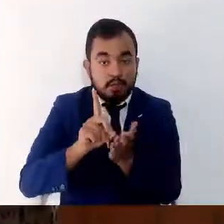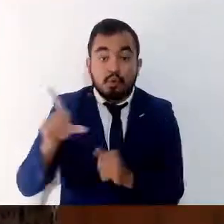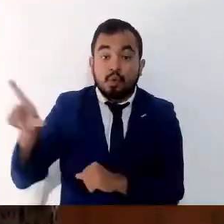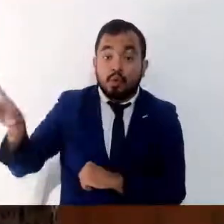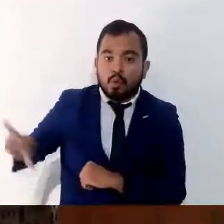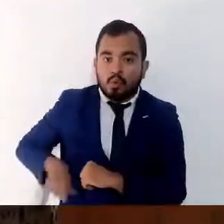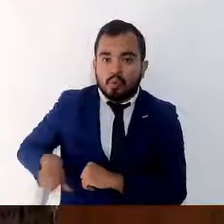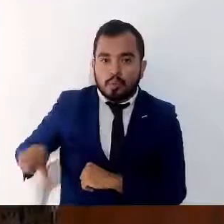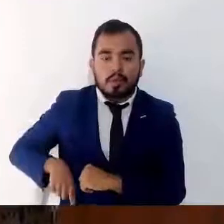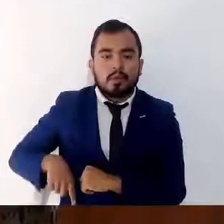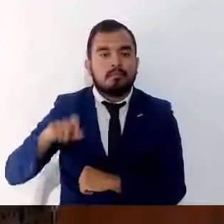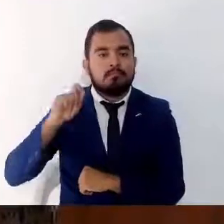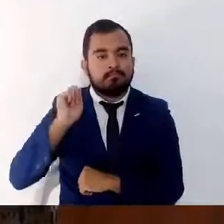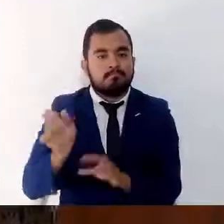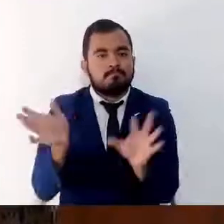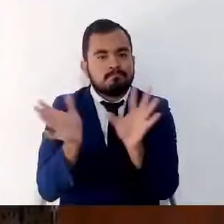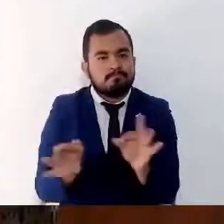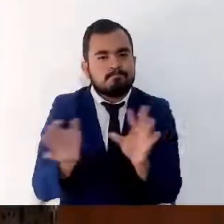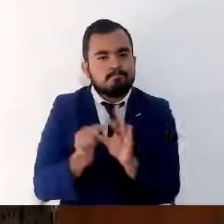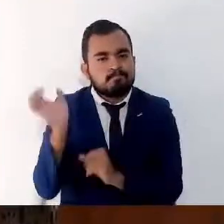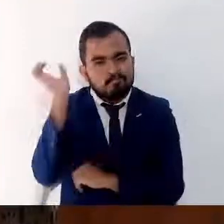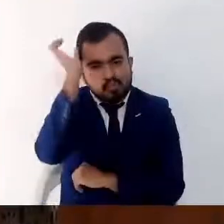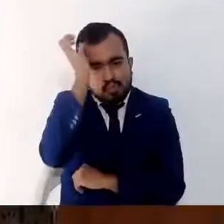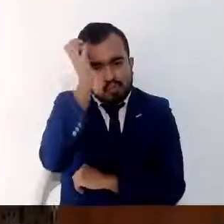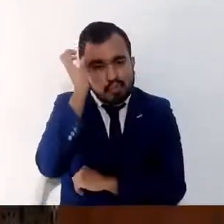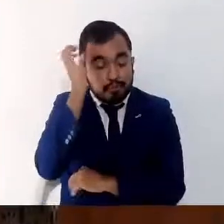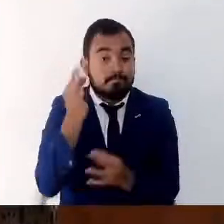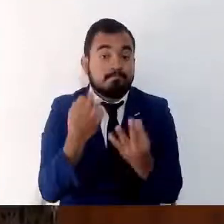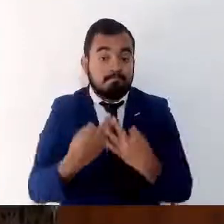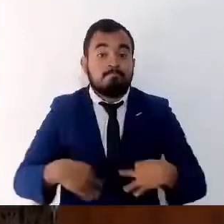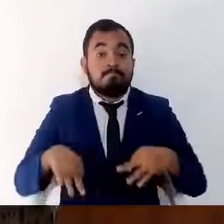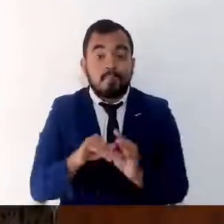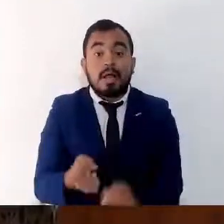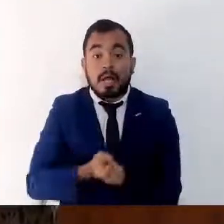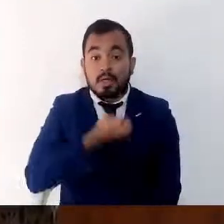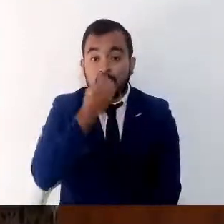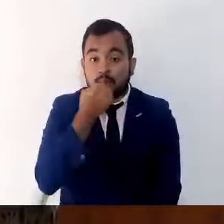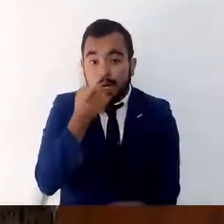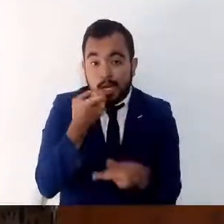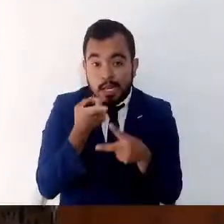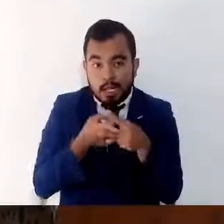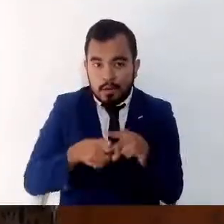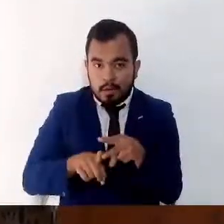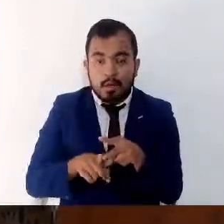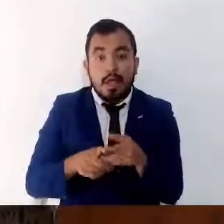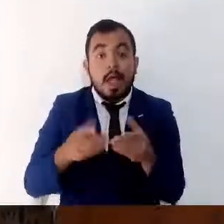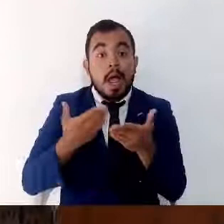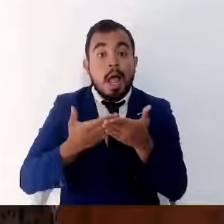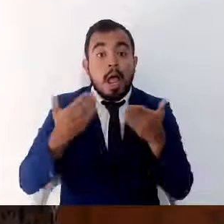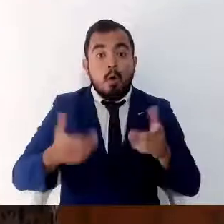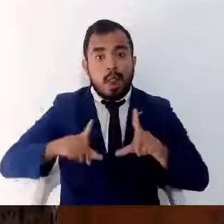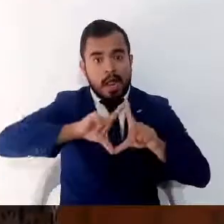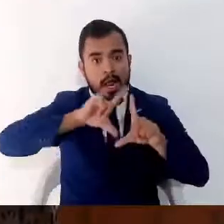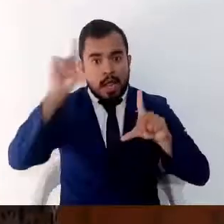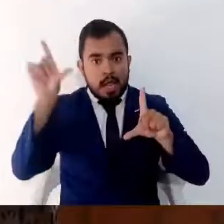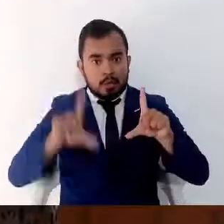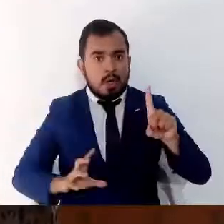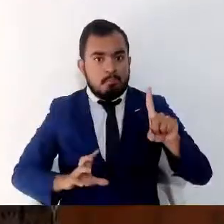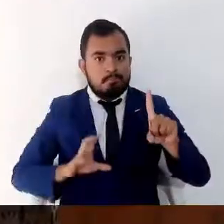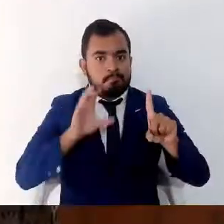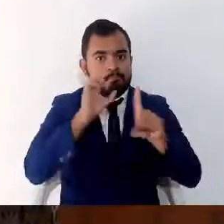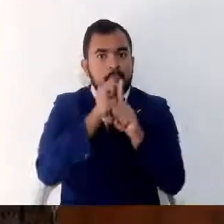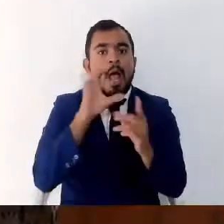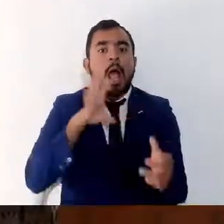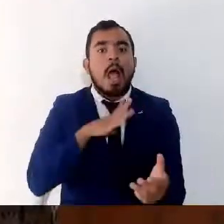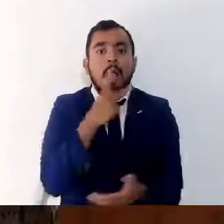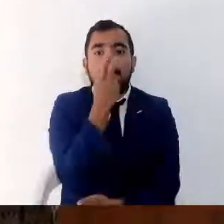su importancia. Logros que hoy nos permiten tener a nivel nacional una cobertura de preescolar en